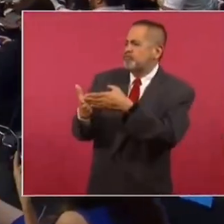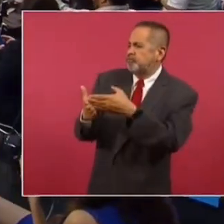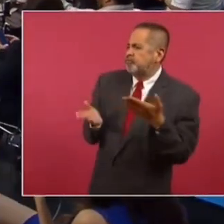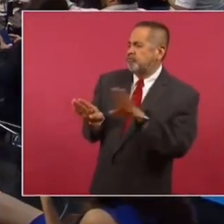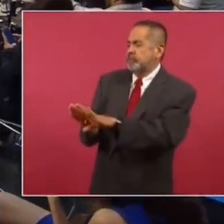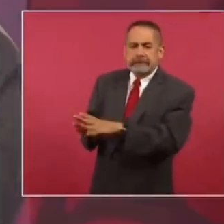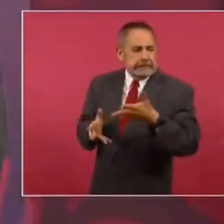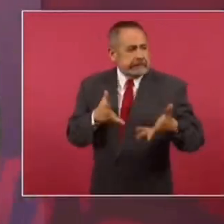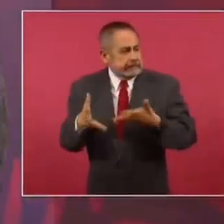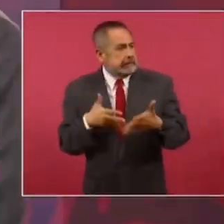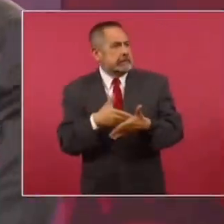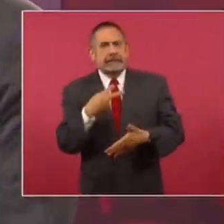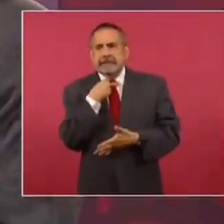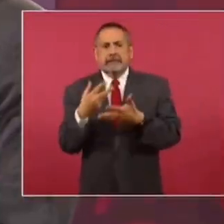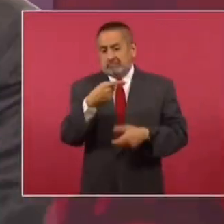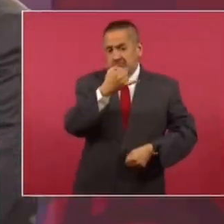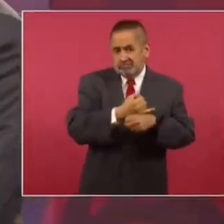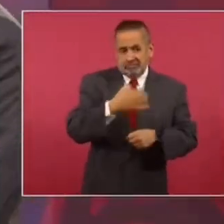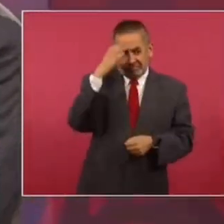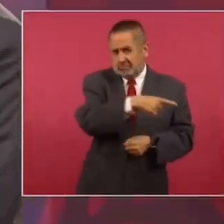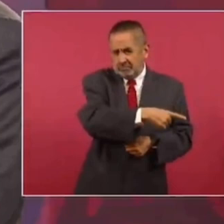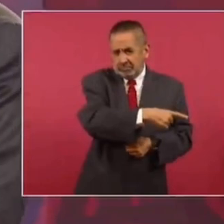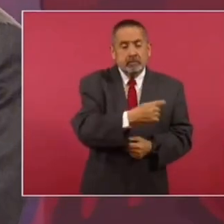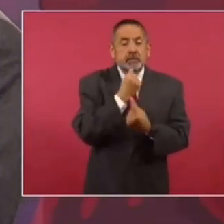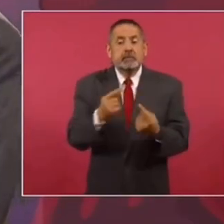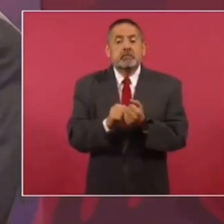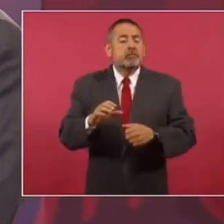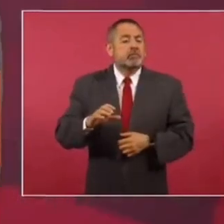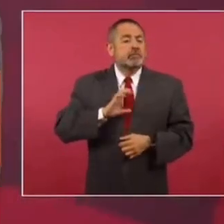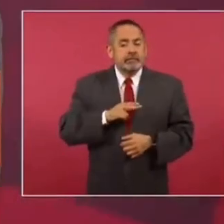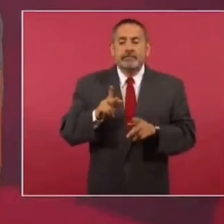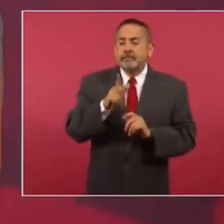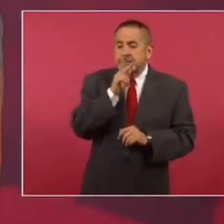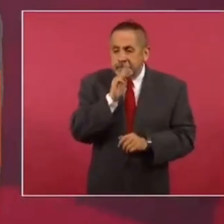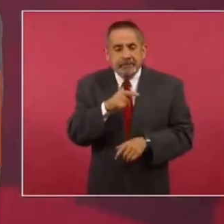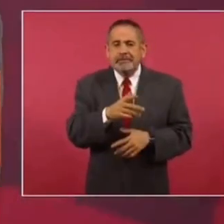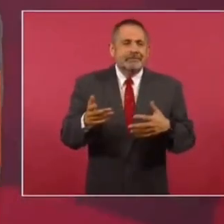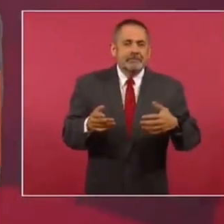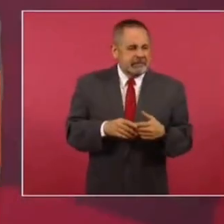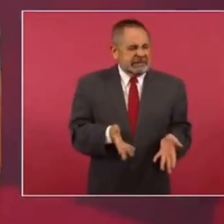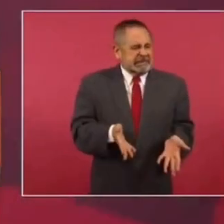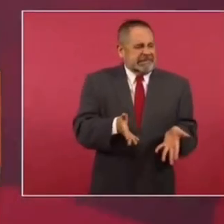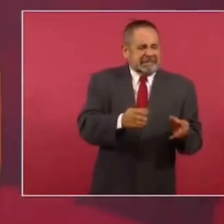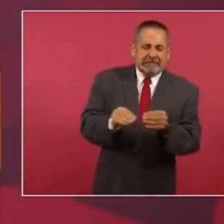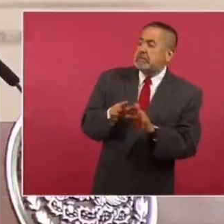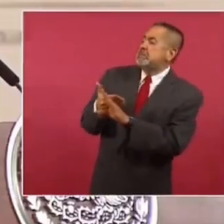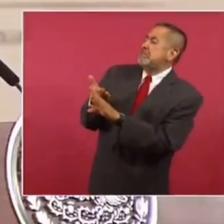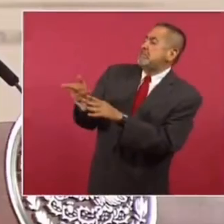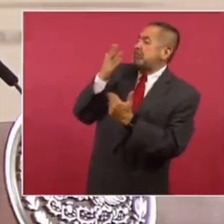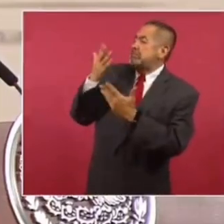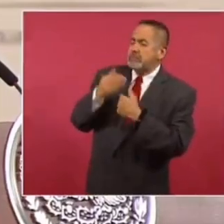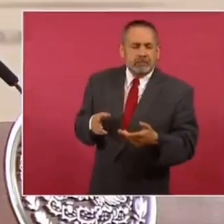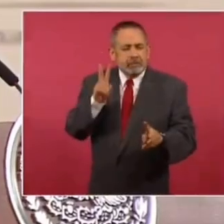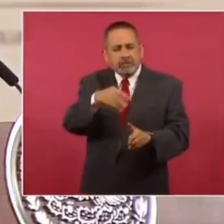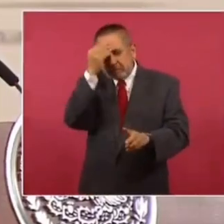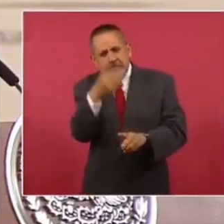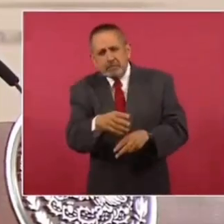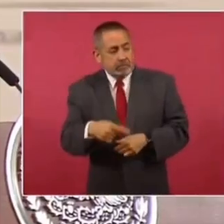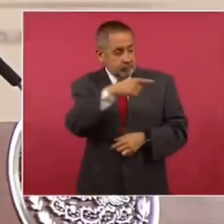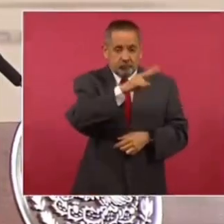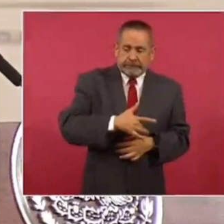de manera infame hasta niños con cáncer, a sus papás, cuando no les importaba el